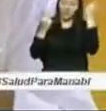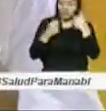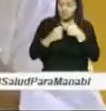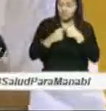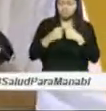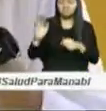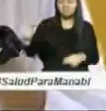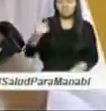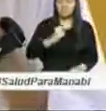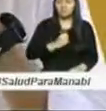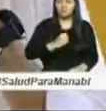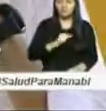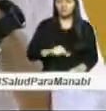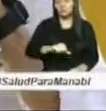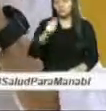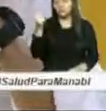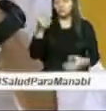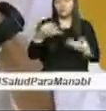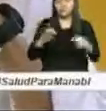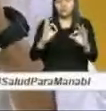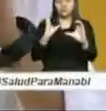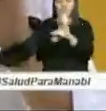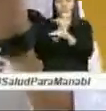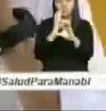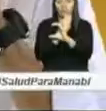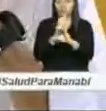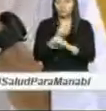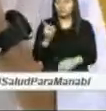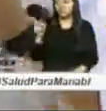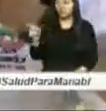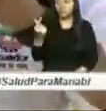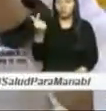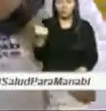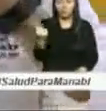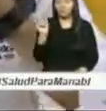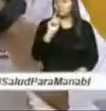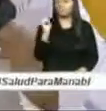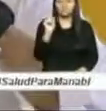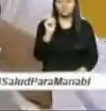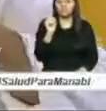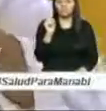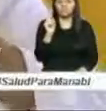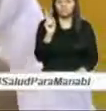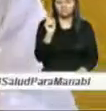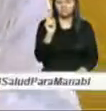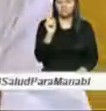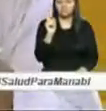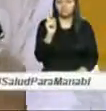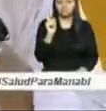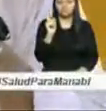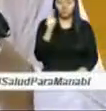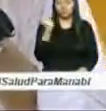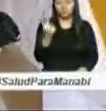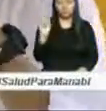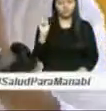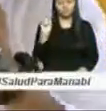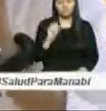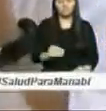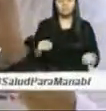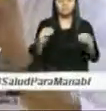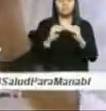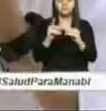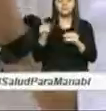calcular el anticipo del impuesto a la renta. Lo haremos no en base a lo que ustedes declaran de utilidades, que depende de lo que les da la gana de declarar, sino en base